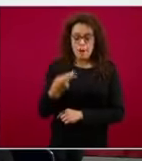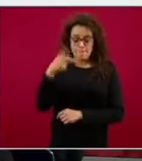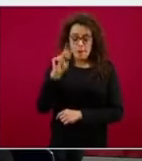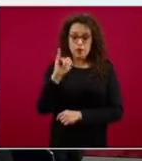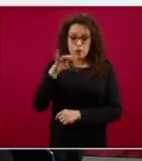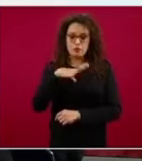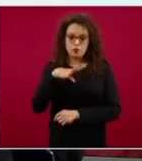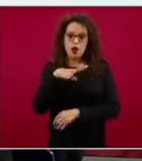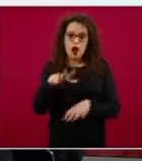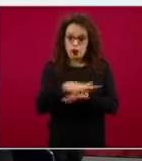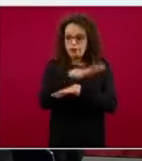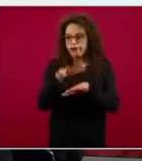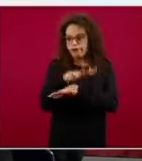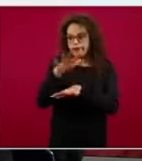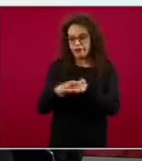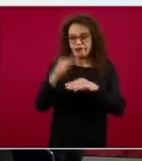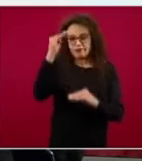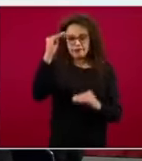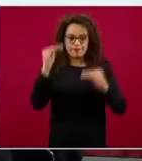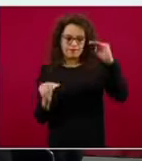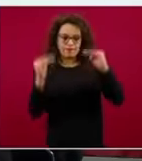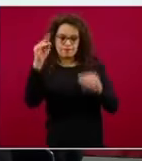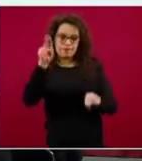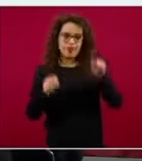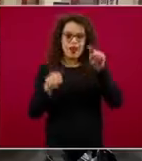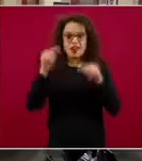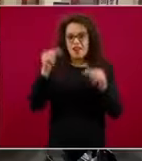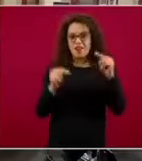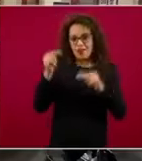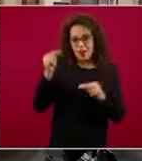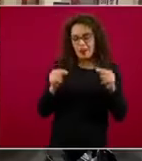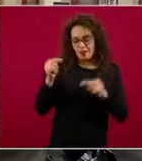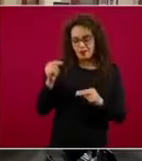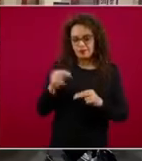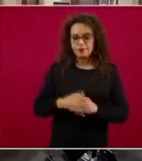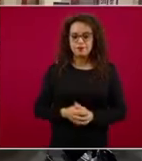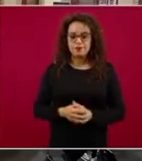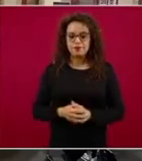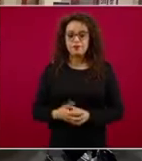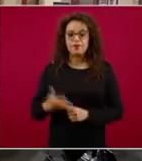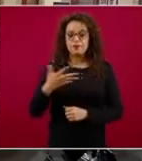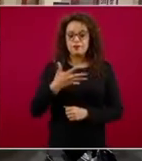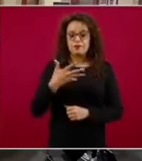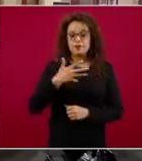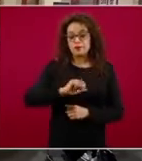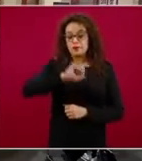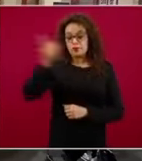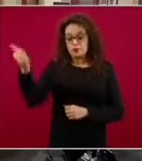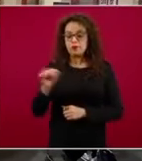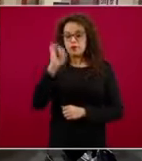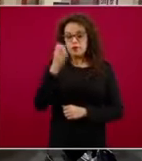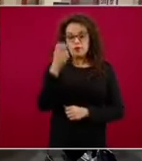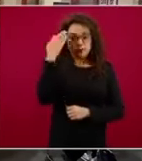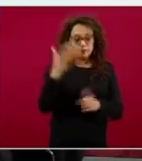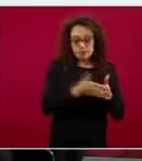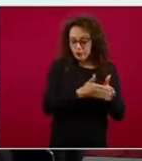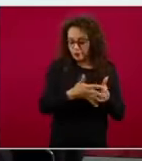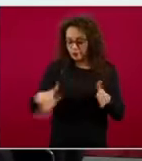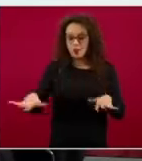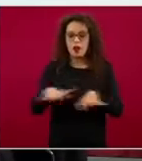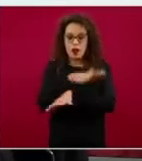epidemia. Y el otro grupo de estados son aquellos estados en donde ha ido aumentando este tiempo. En la siguiente, por favor. En la siguiente